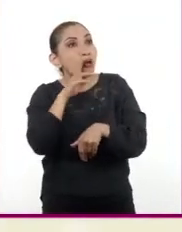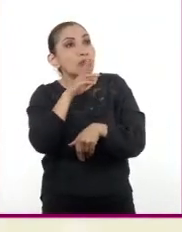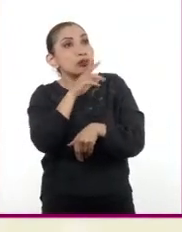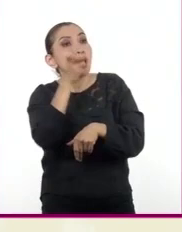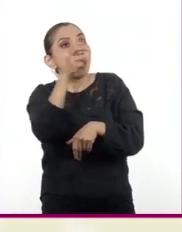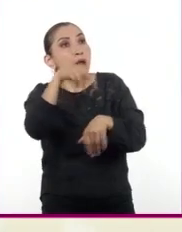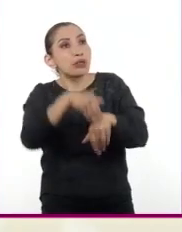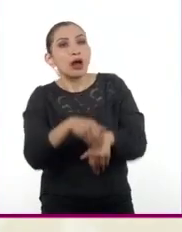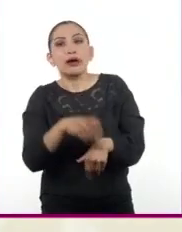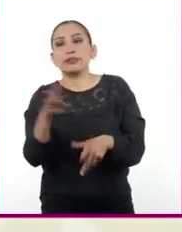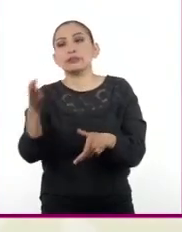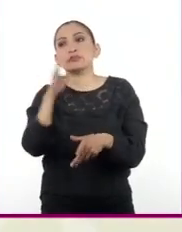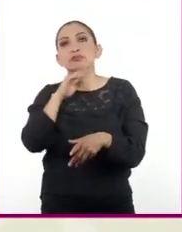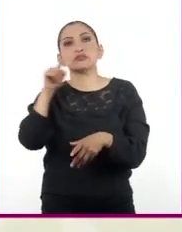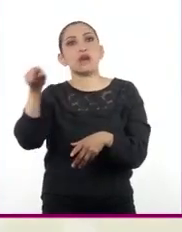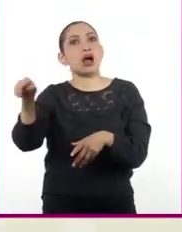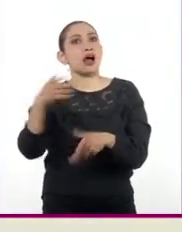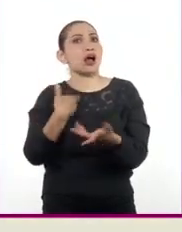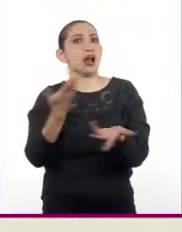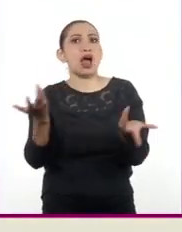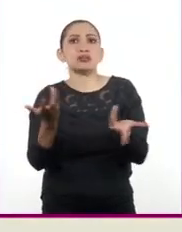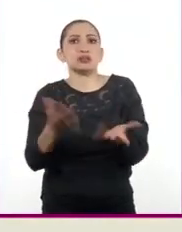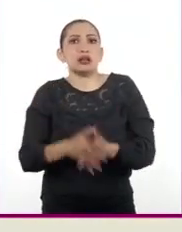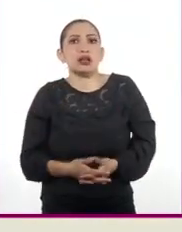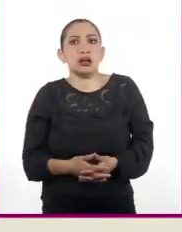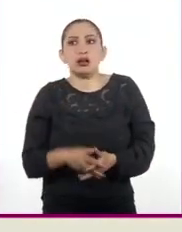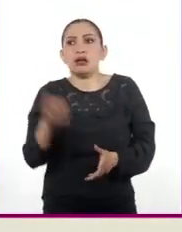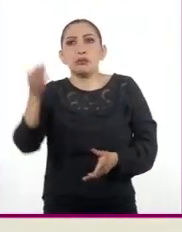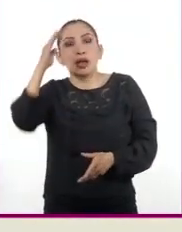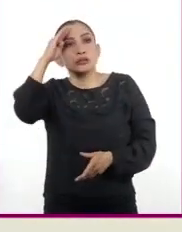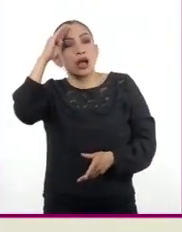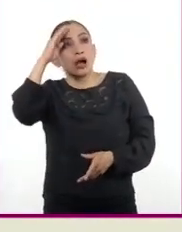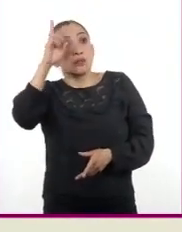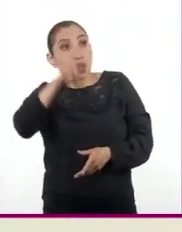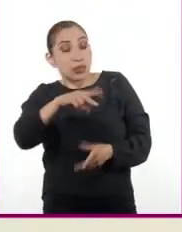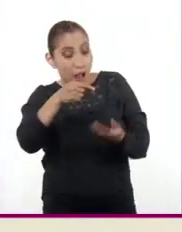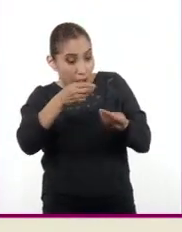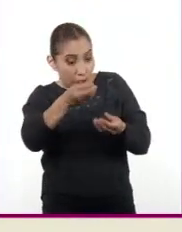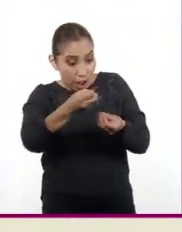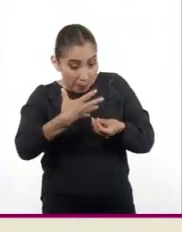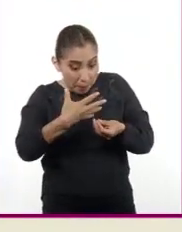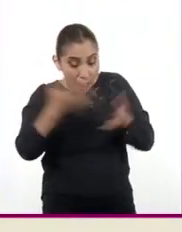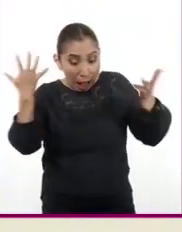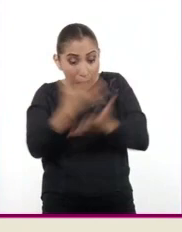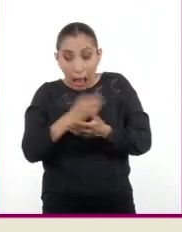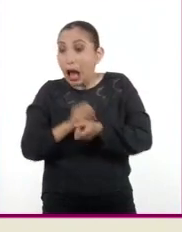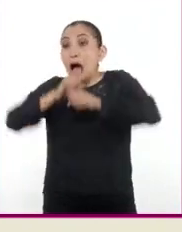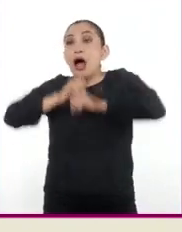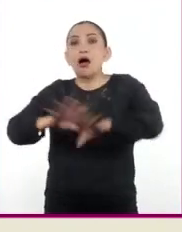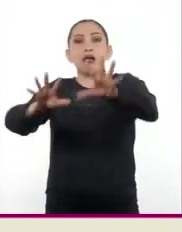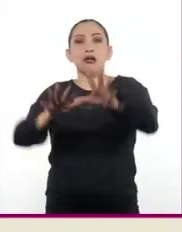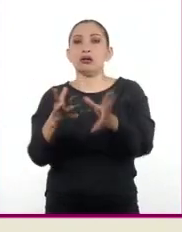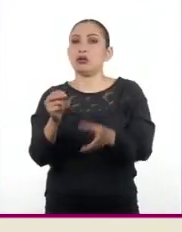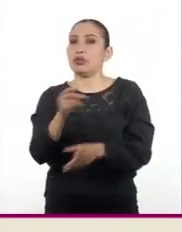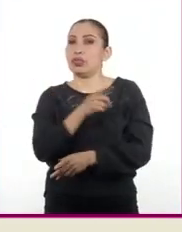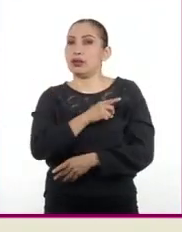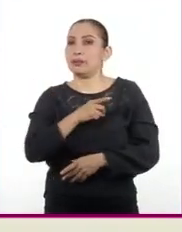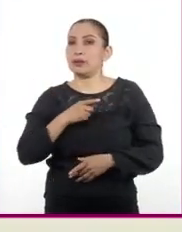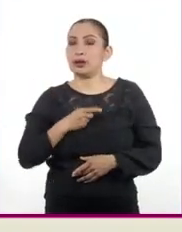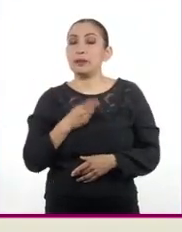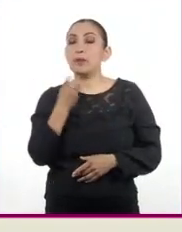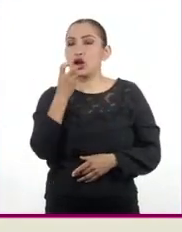noticias actuando de manera inadecuada, sin reflexionar sobre la veracidad de la información que proporcionan. Al